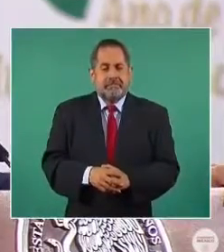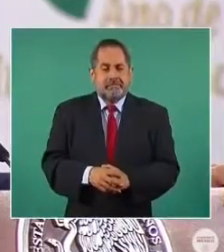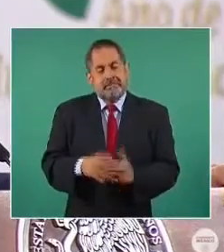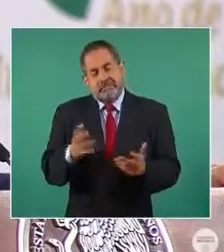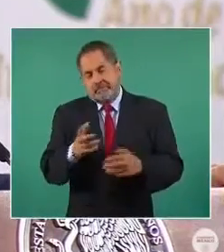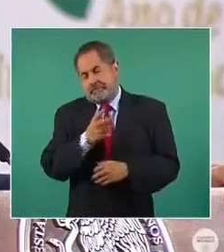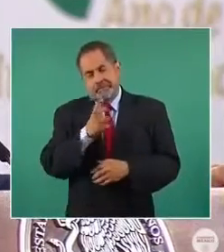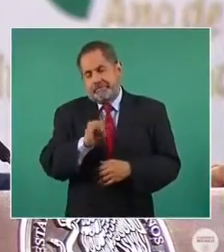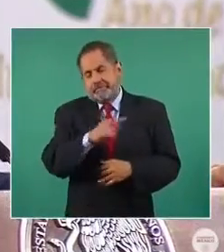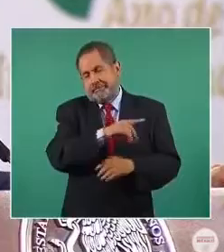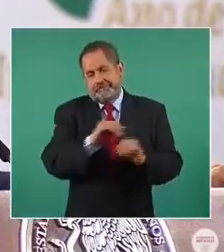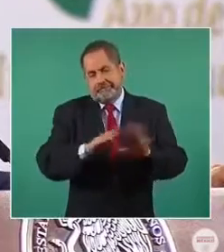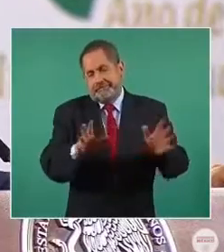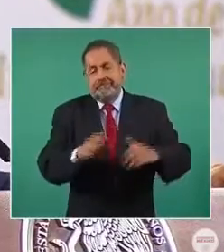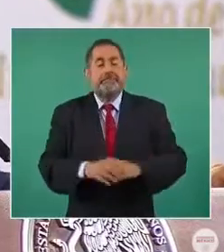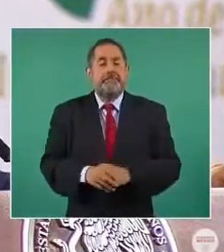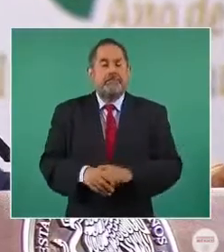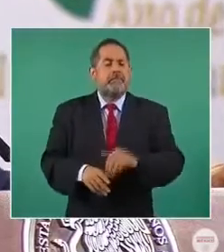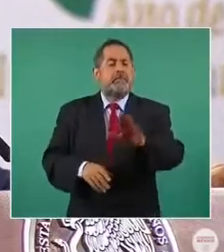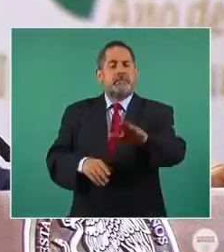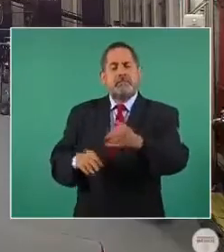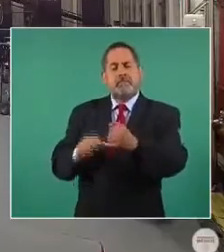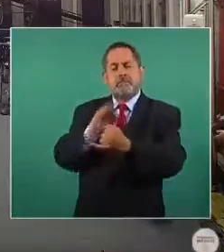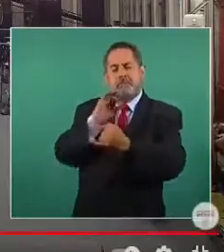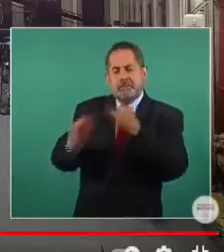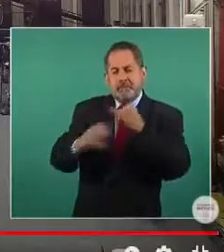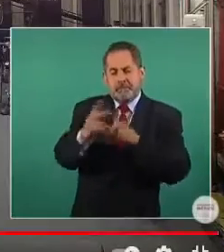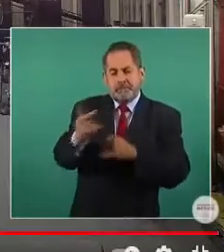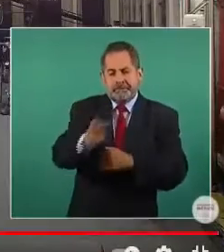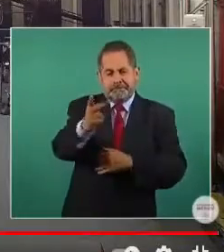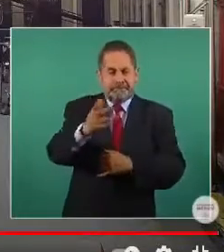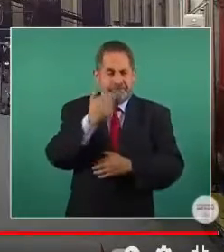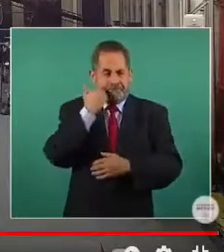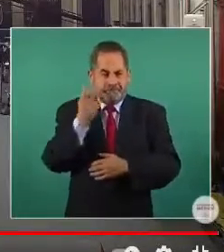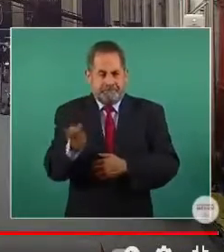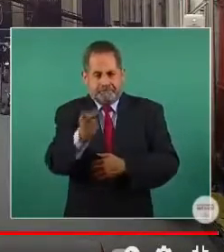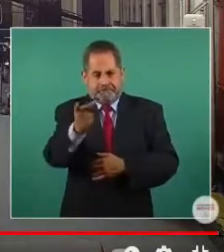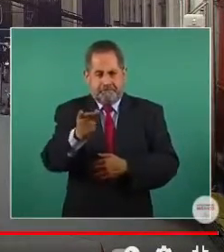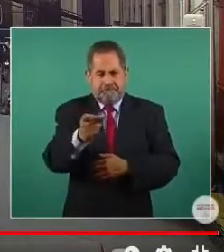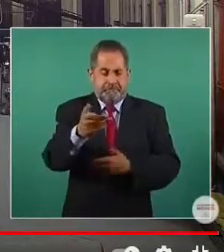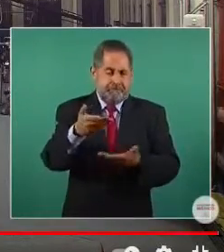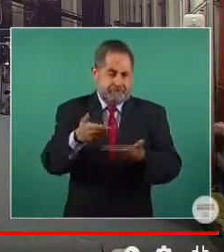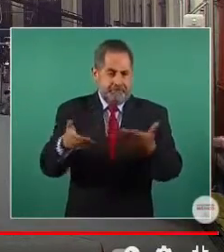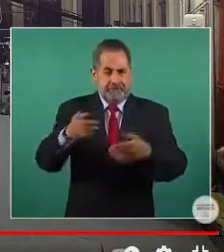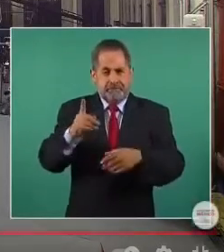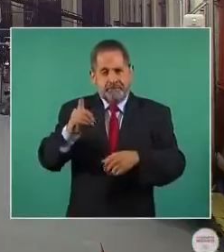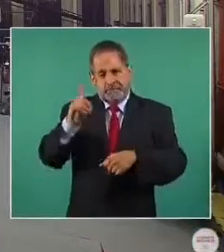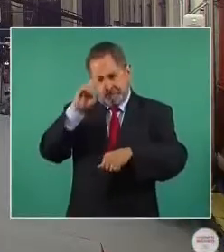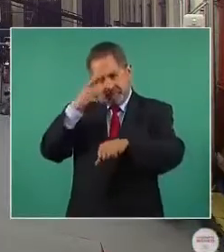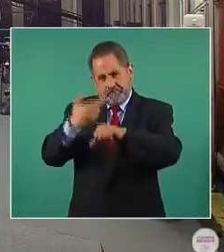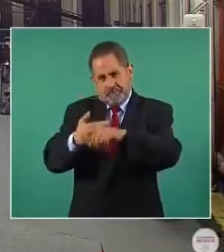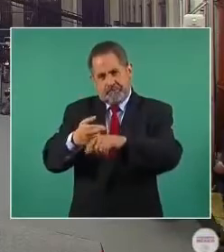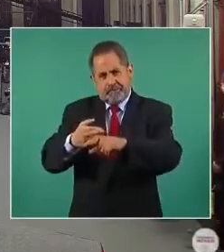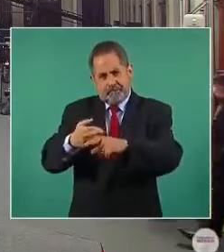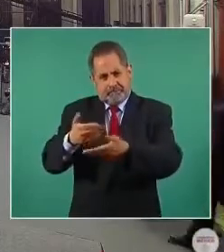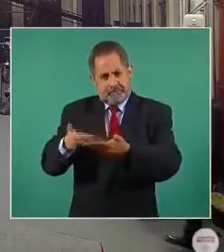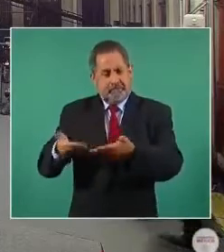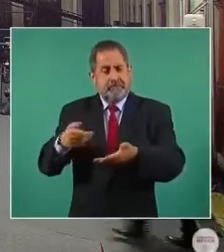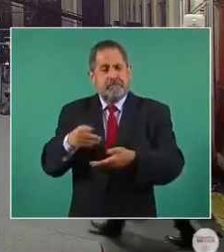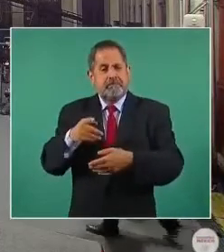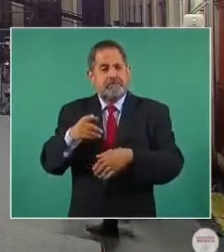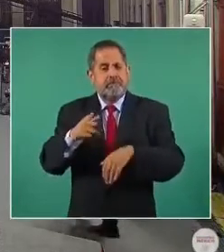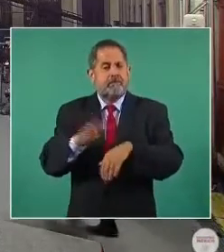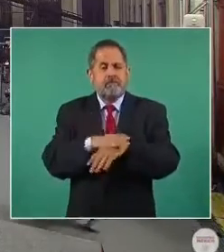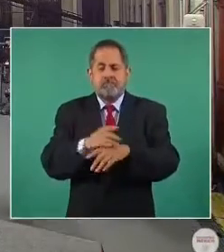Pero así están las cosas. Presidente, finalmente quisiera preguntarle al hasta hoy consejero jurídico, saber cómo se va de